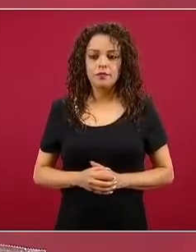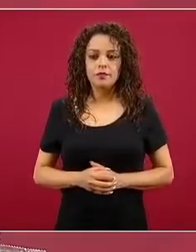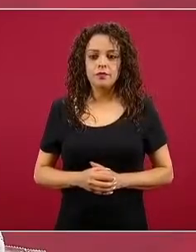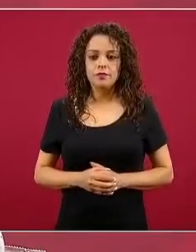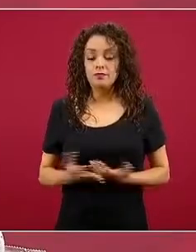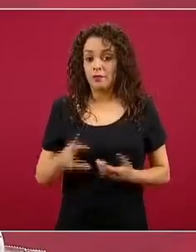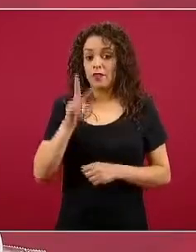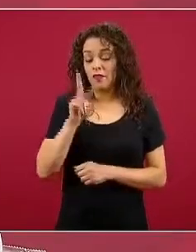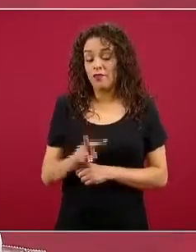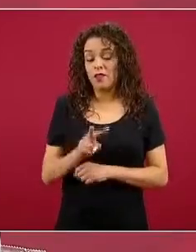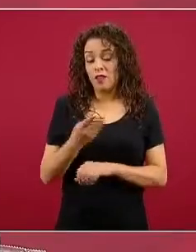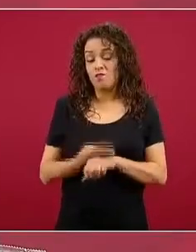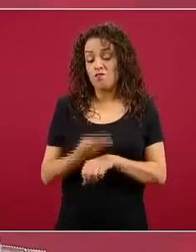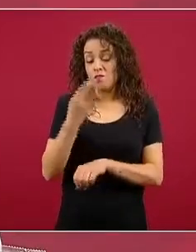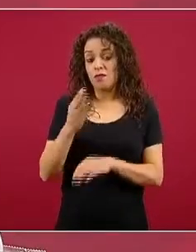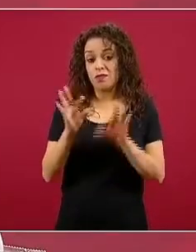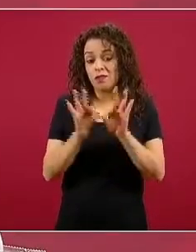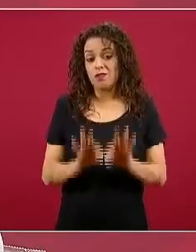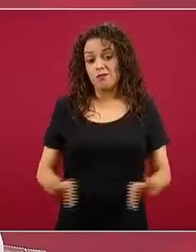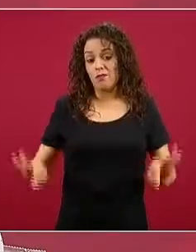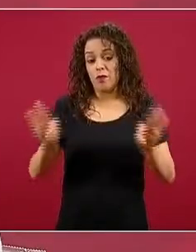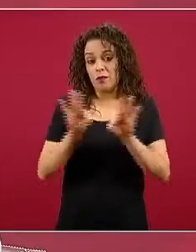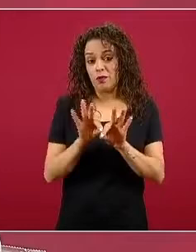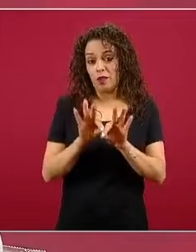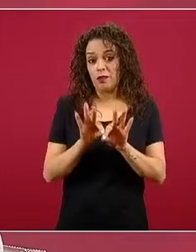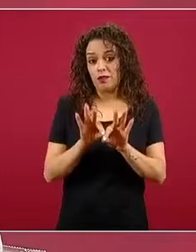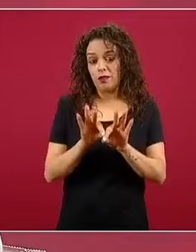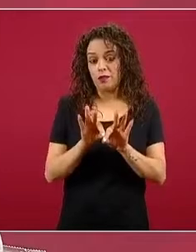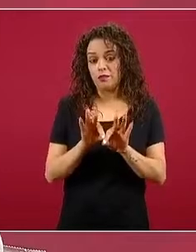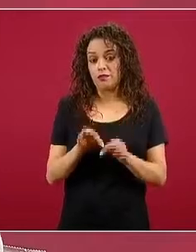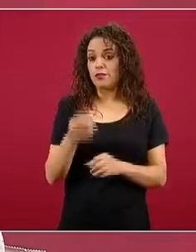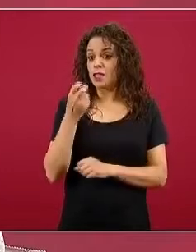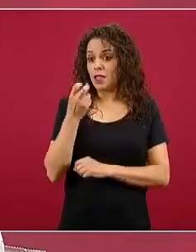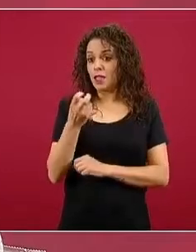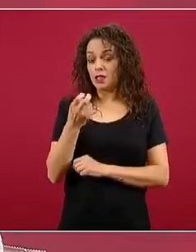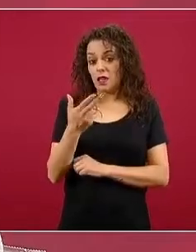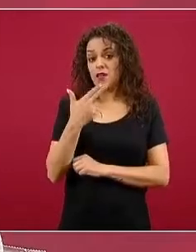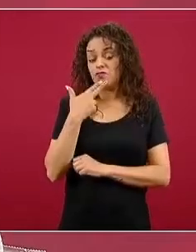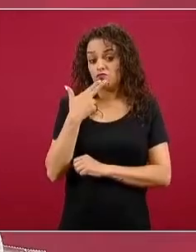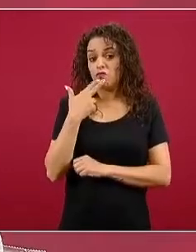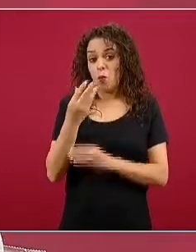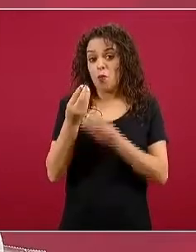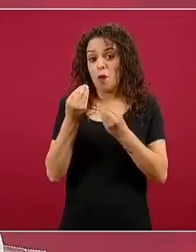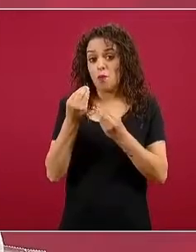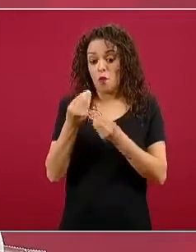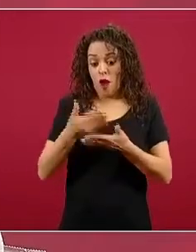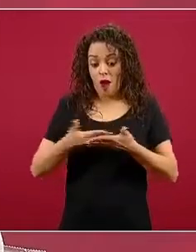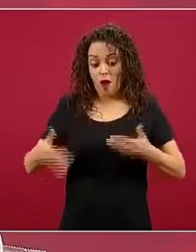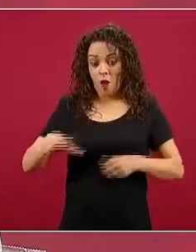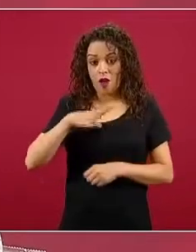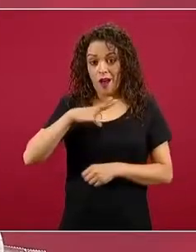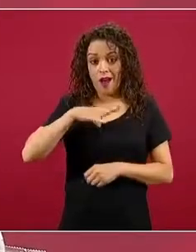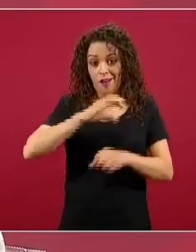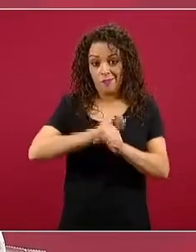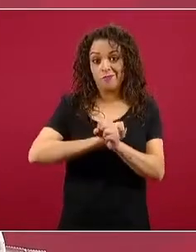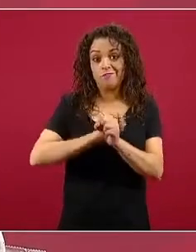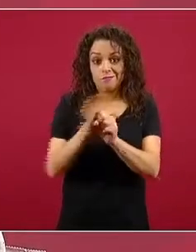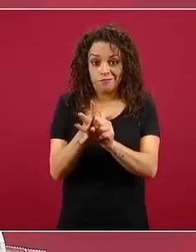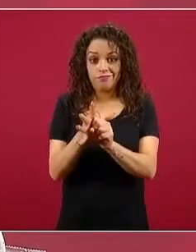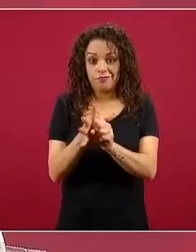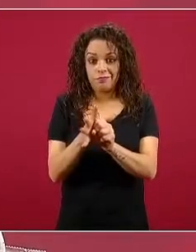Creo que es muy, muy importante, y esto nos ha servido mucho también durante esta epidemia. Una